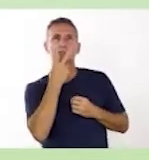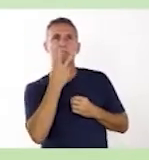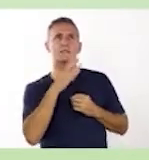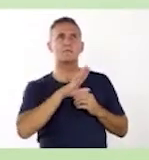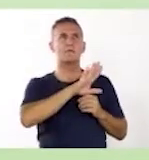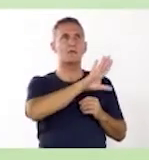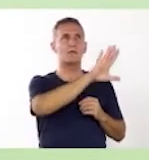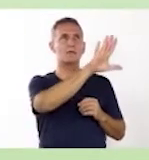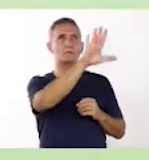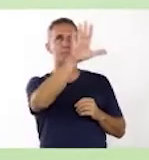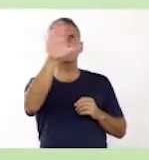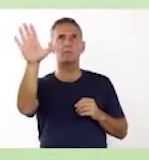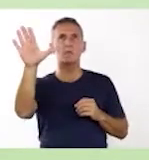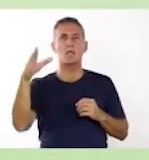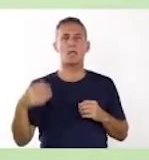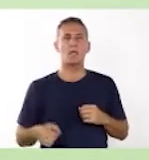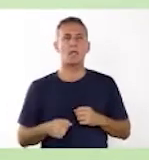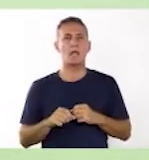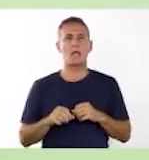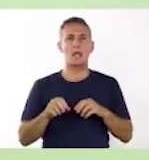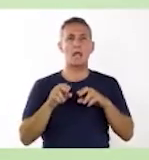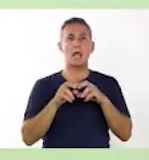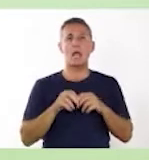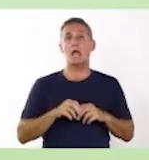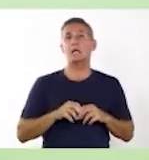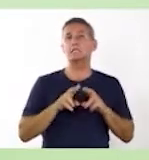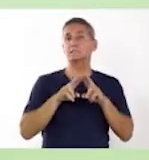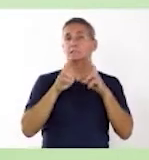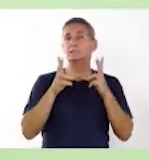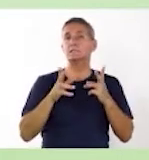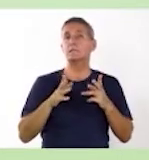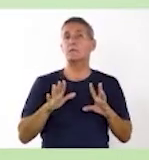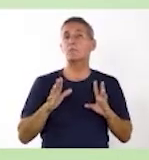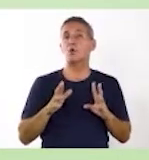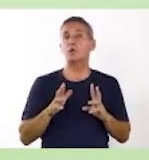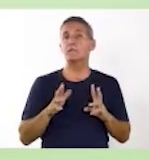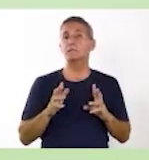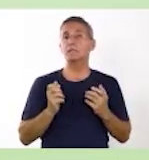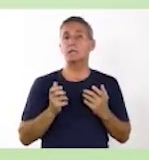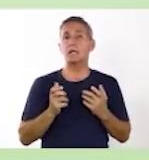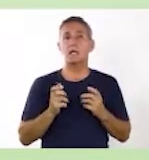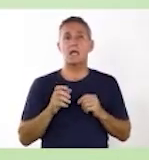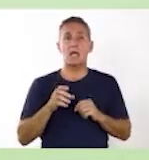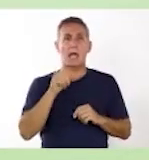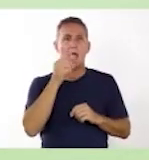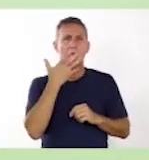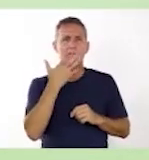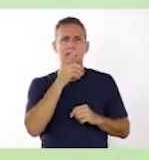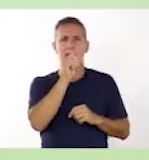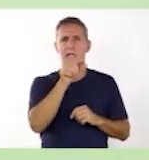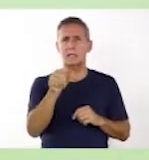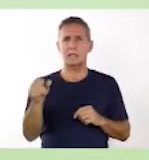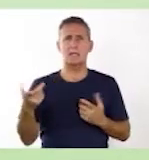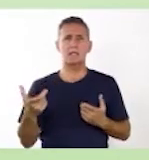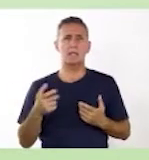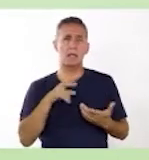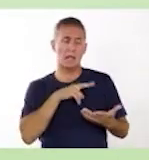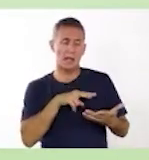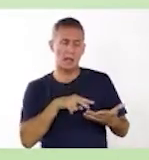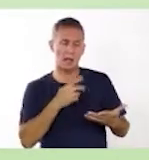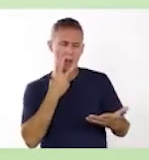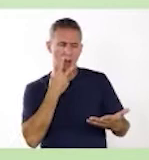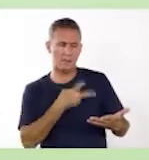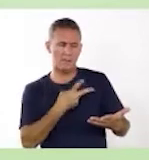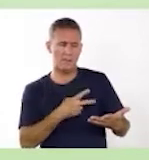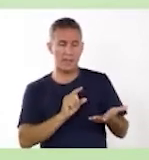que se proyecta hacia el universo, simboliza al hombre. Libertad de inspiración, si ustedes ven en